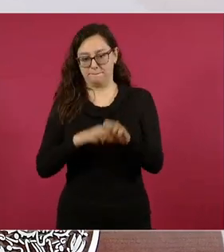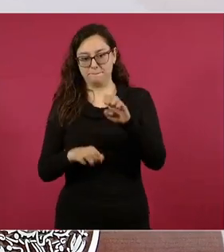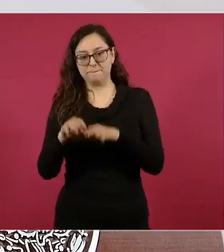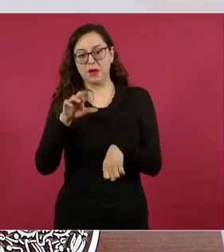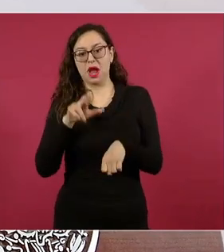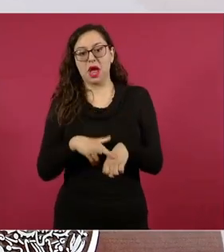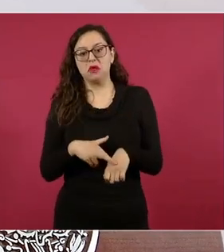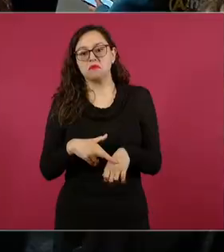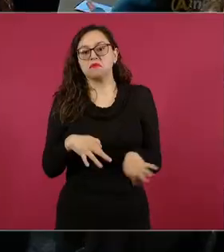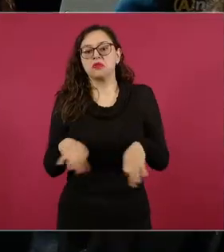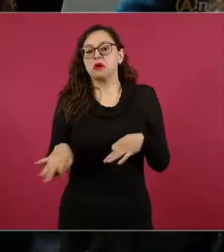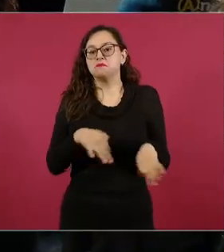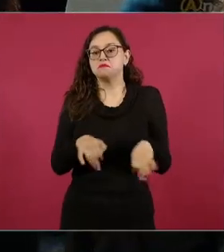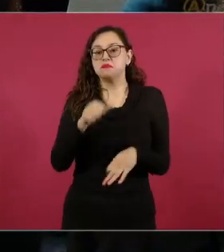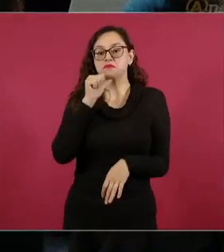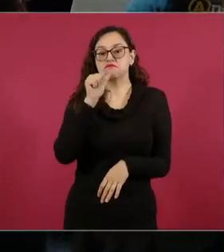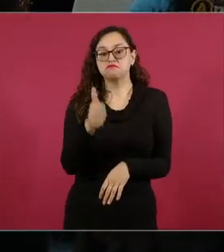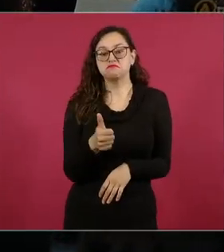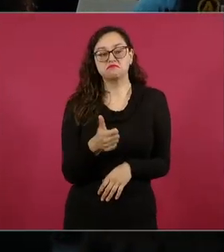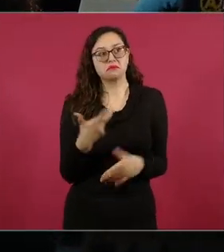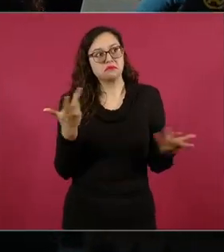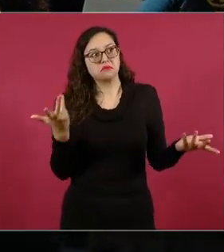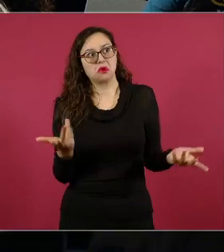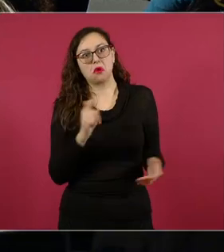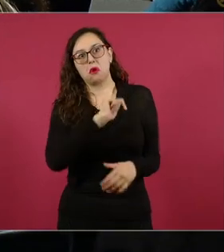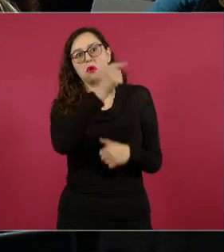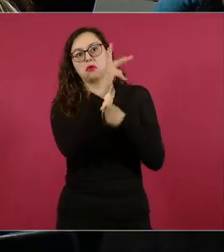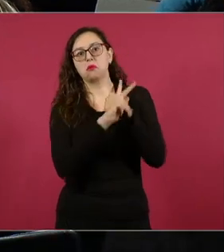no hace nada. No,